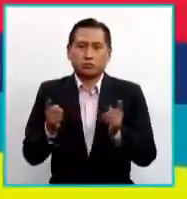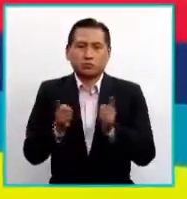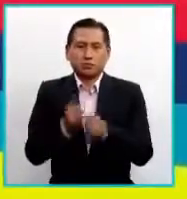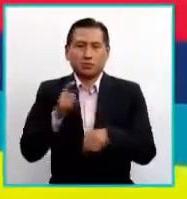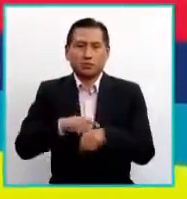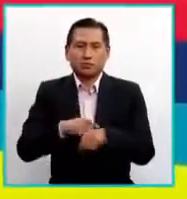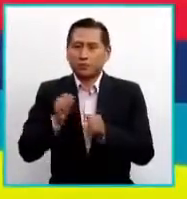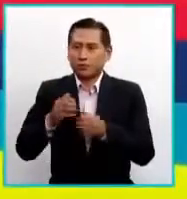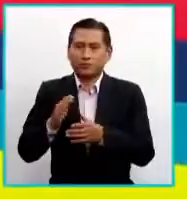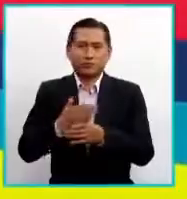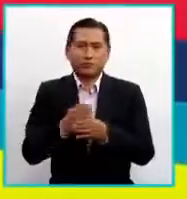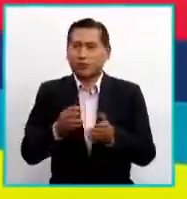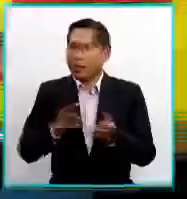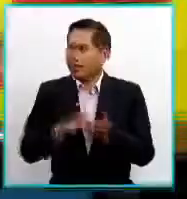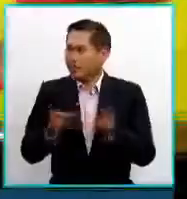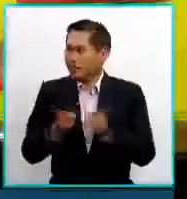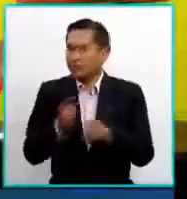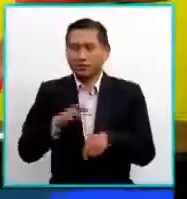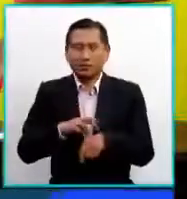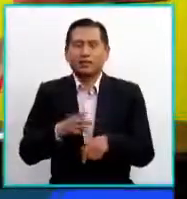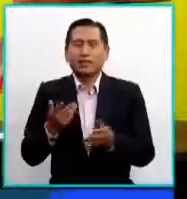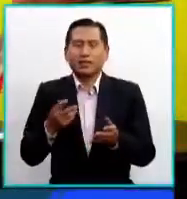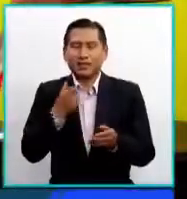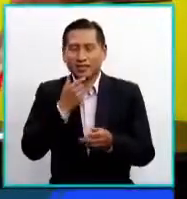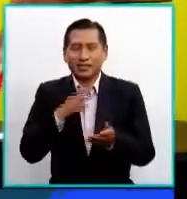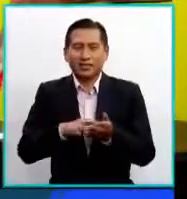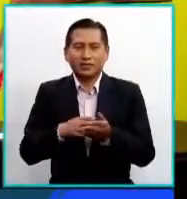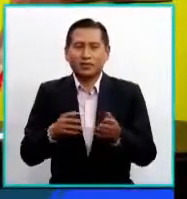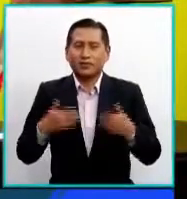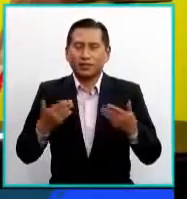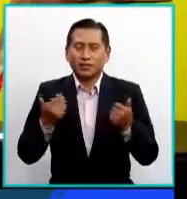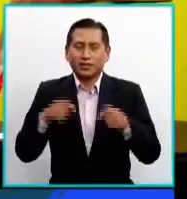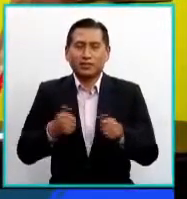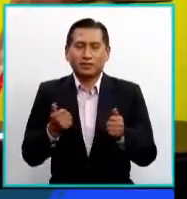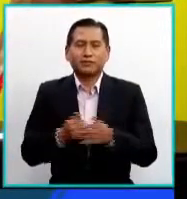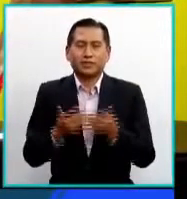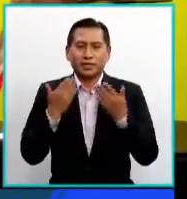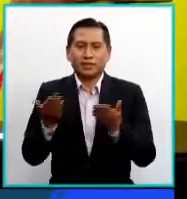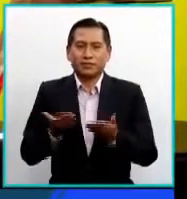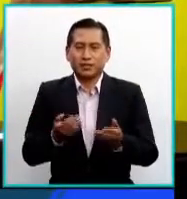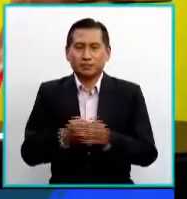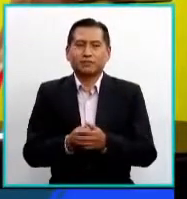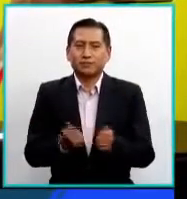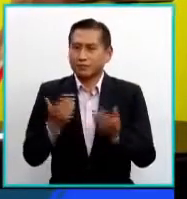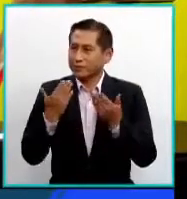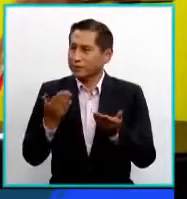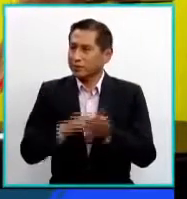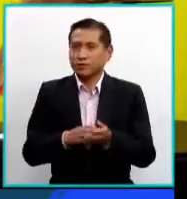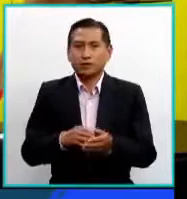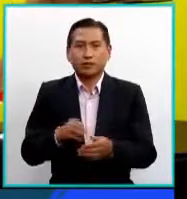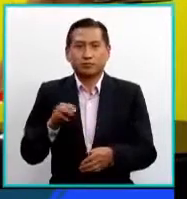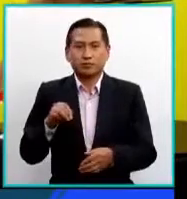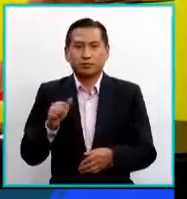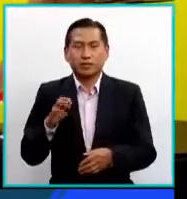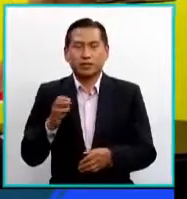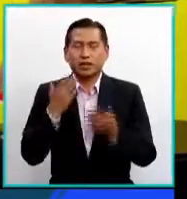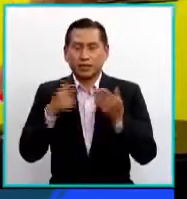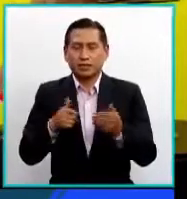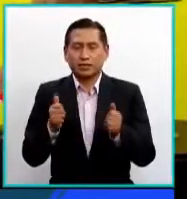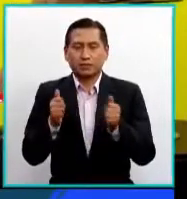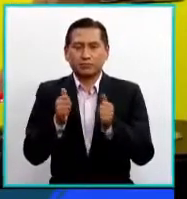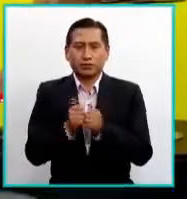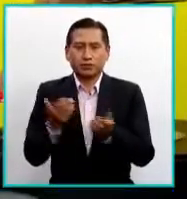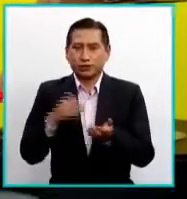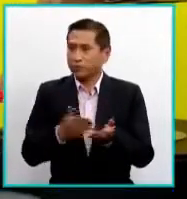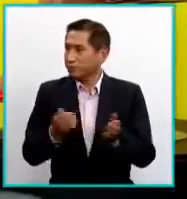hora, lo que quede del programa. ¿No? Un gusto, realmente. Gracias por la invitación. Te agradezco a ti. Marce, querido, gracias por venirte